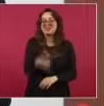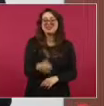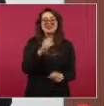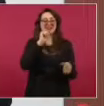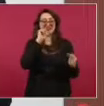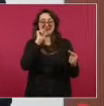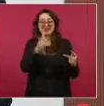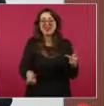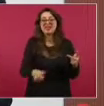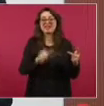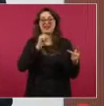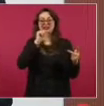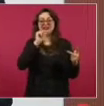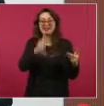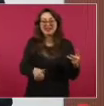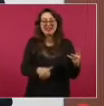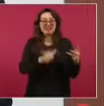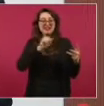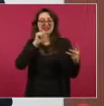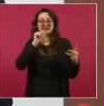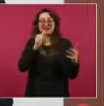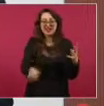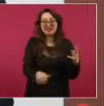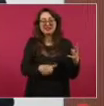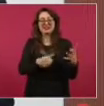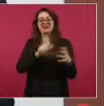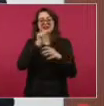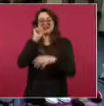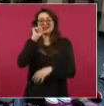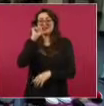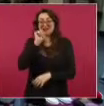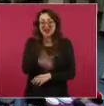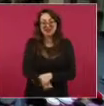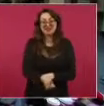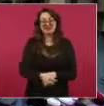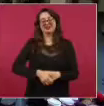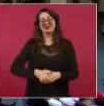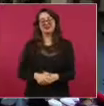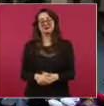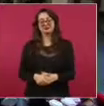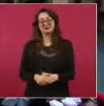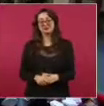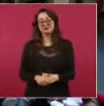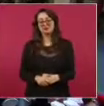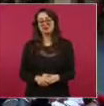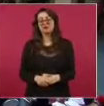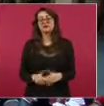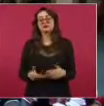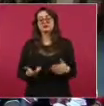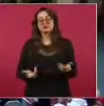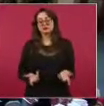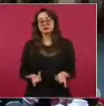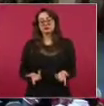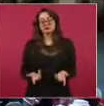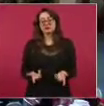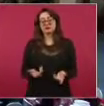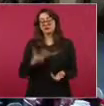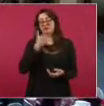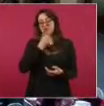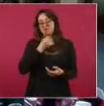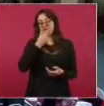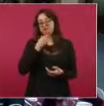nada, absolutamente nada. El cónsul inglés